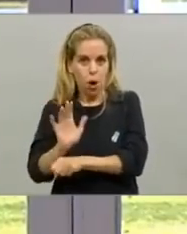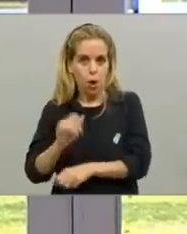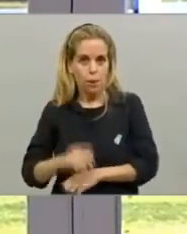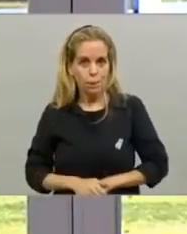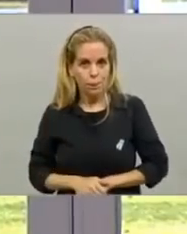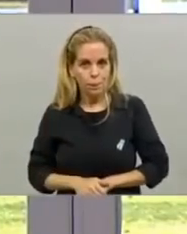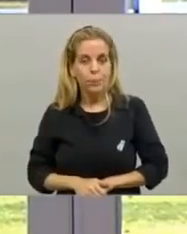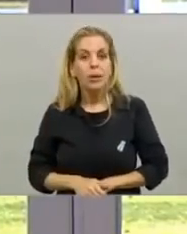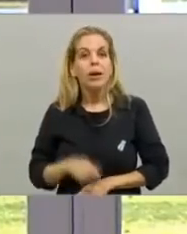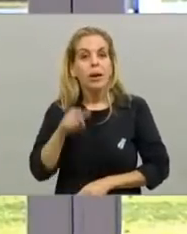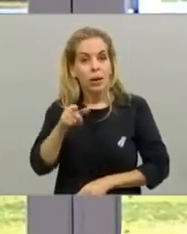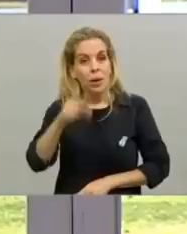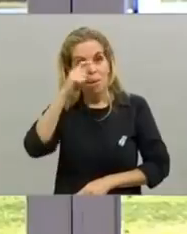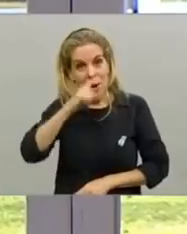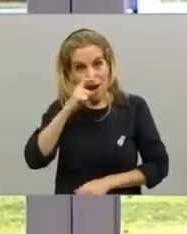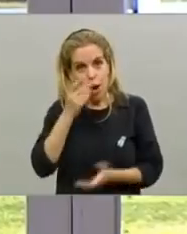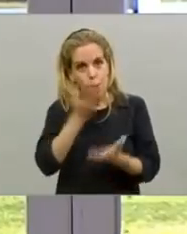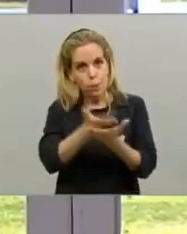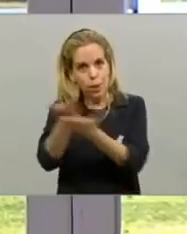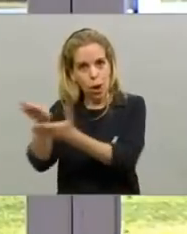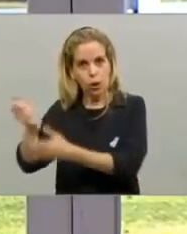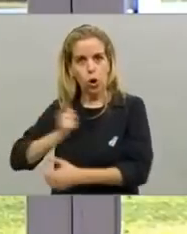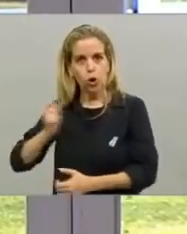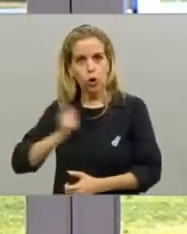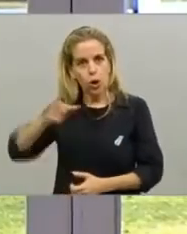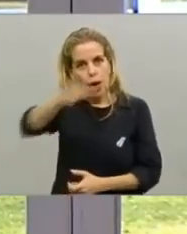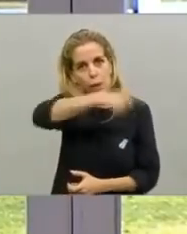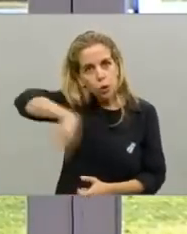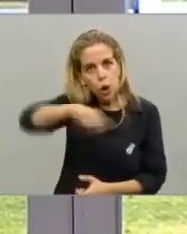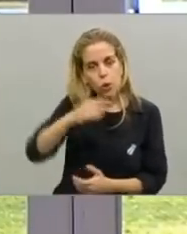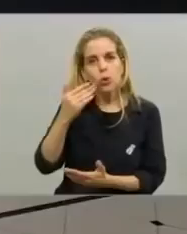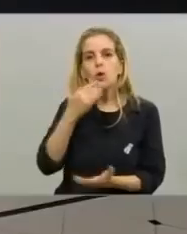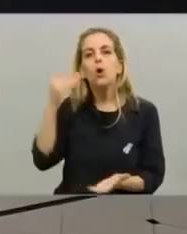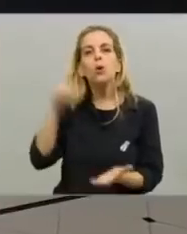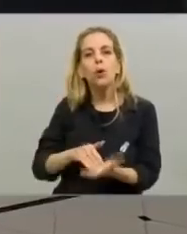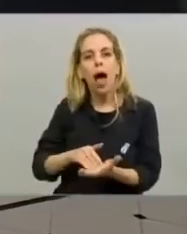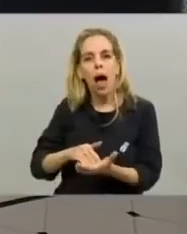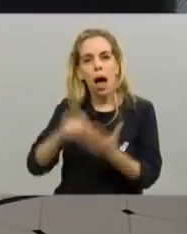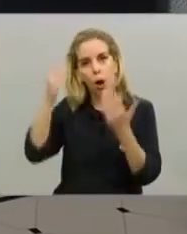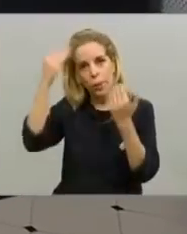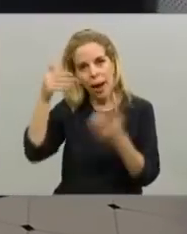Y le hizo jurar a sus soldados lealtad eterna.